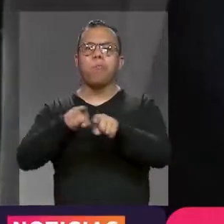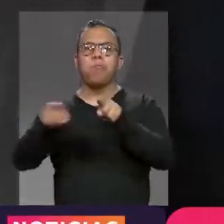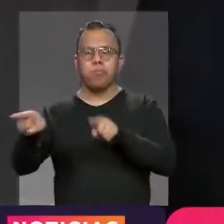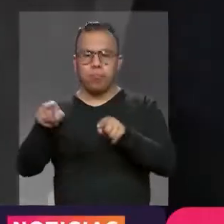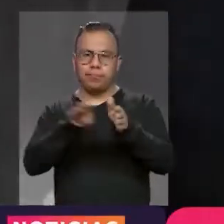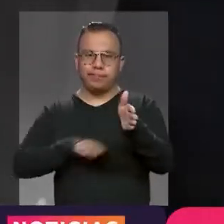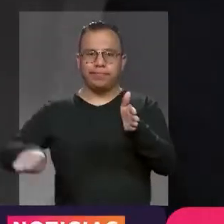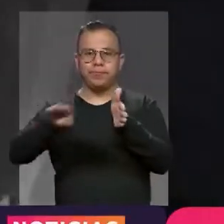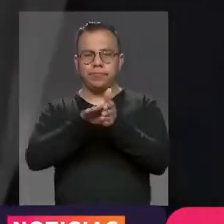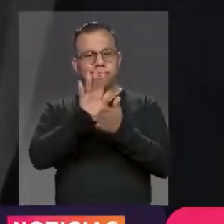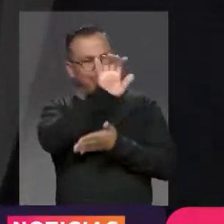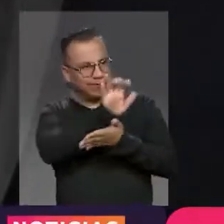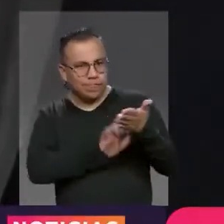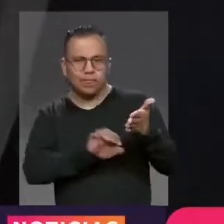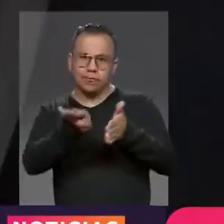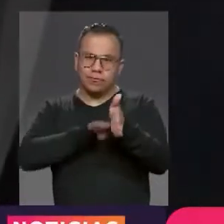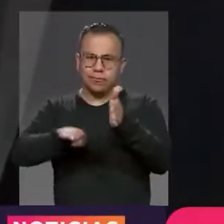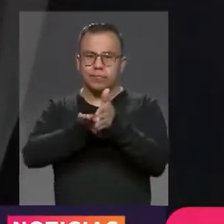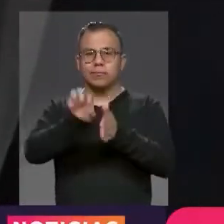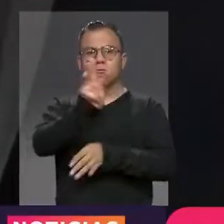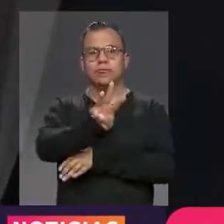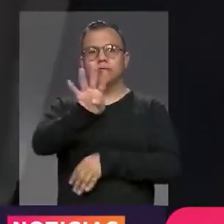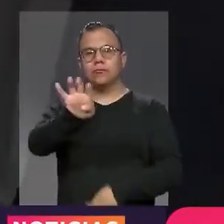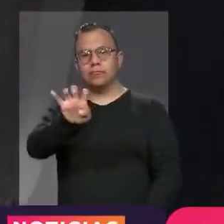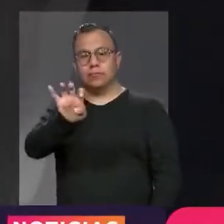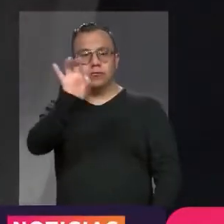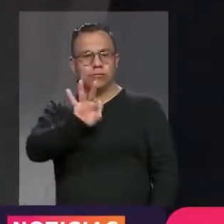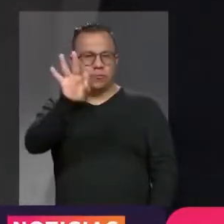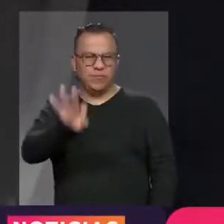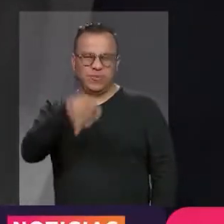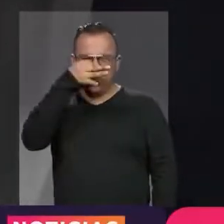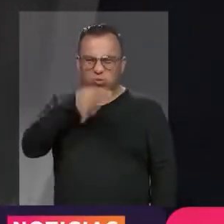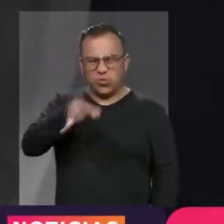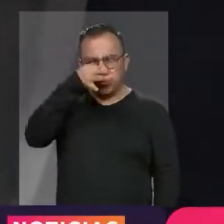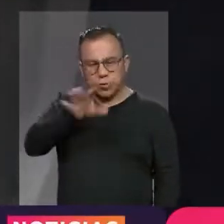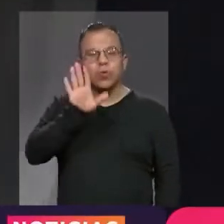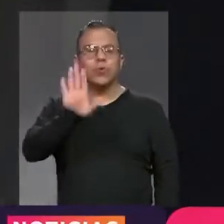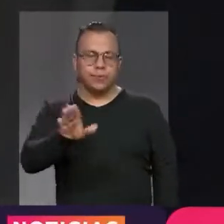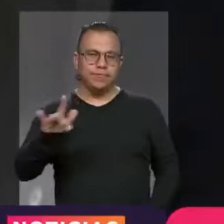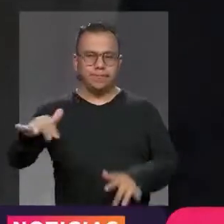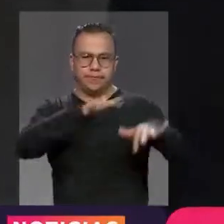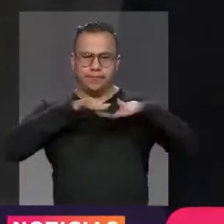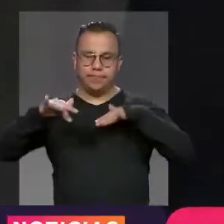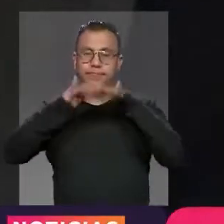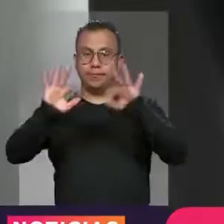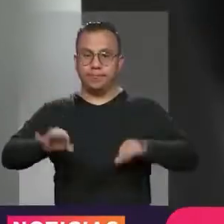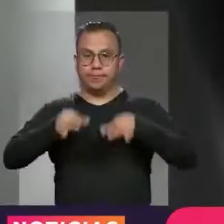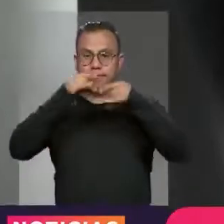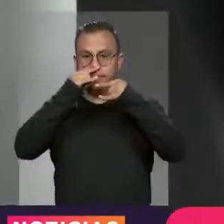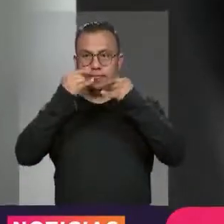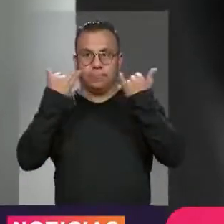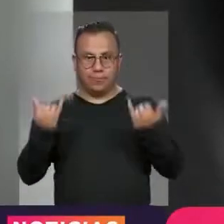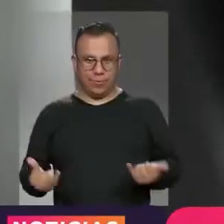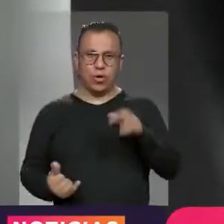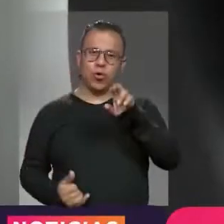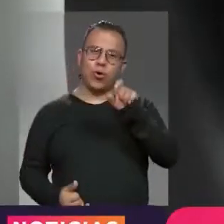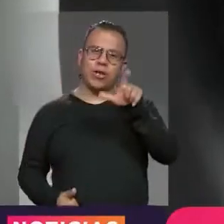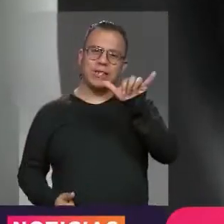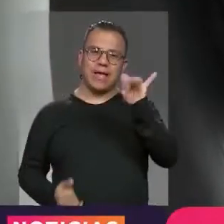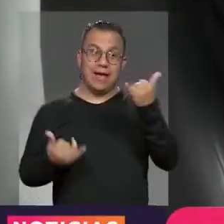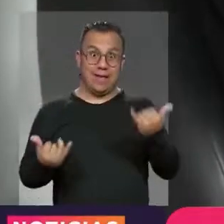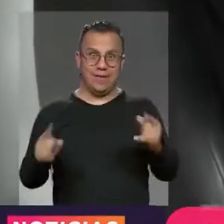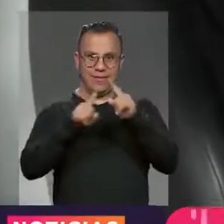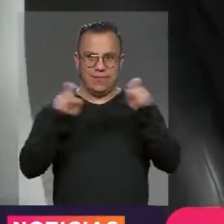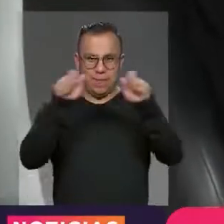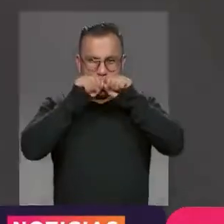Transmilenio se ha reducido en un 39% la contaminación del aire, ha mejorado la calidad del aire. La Rolita, que es el operador público